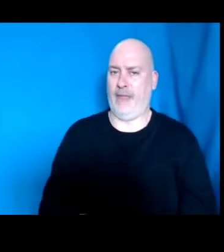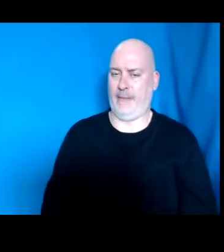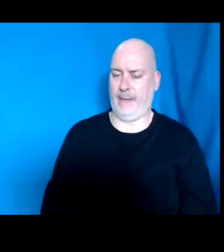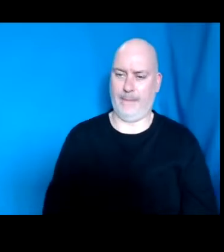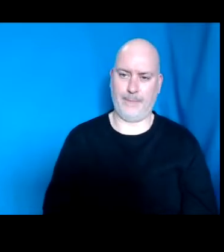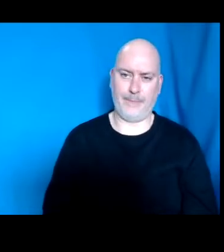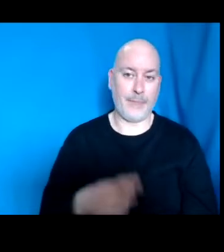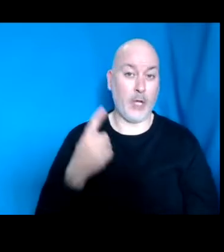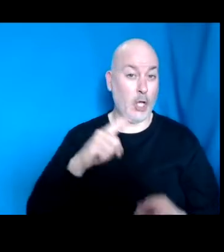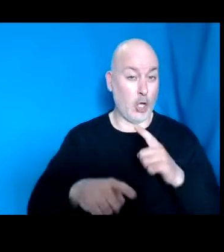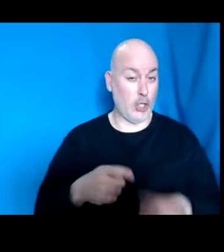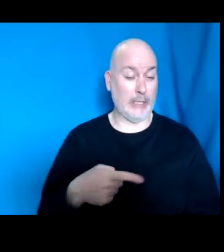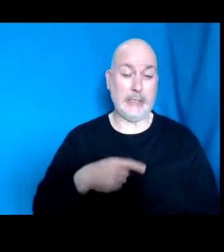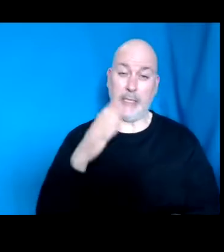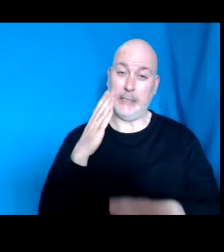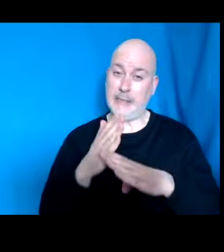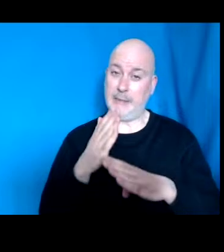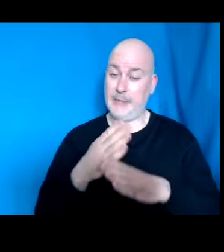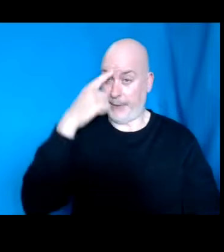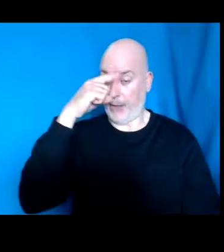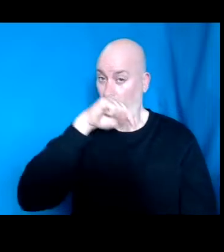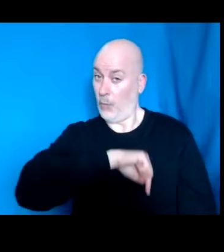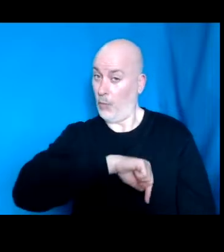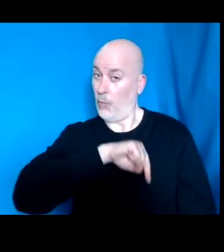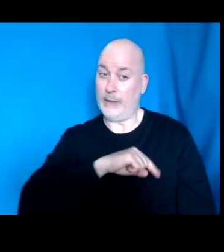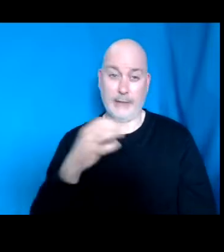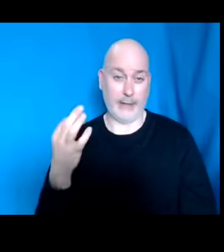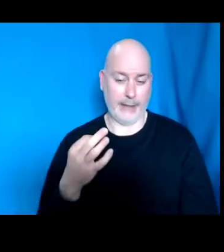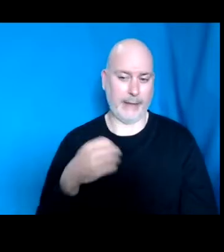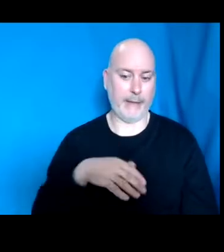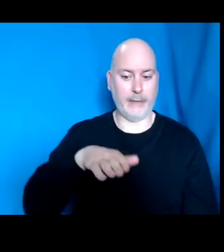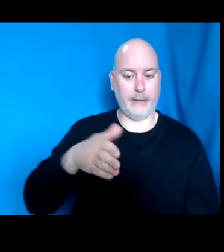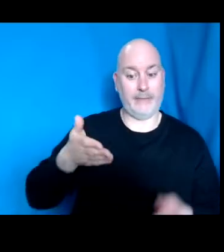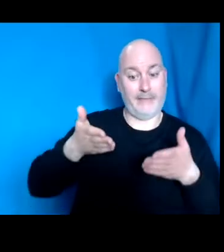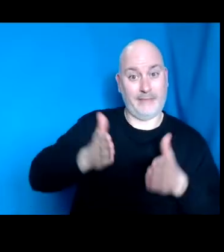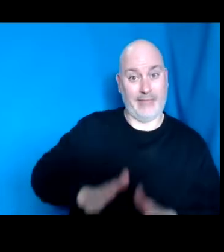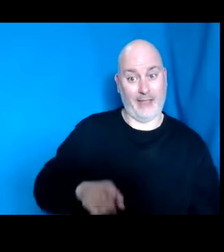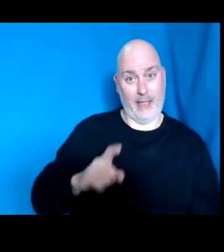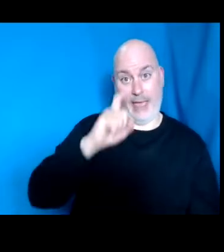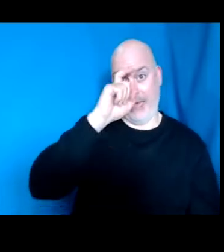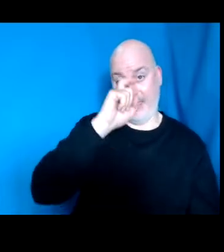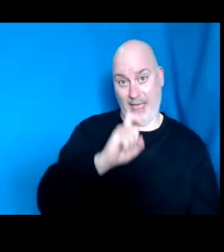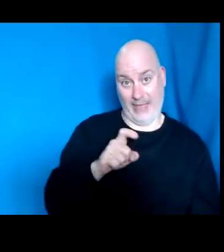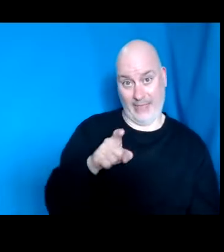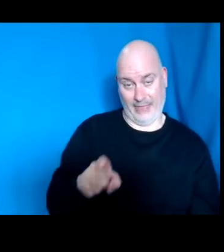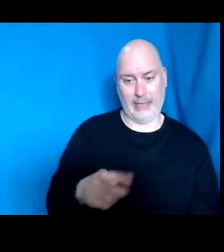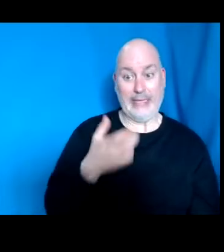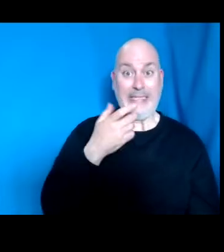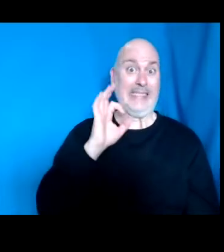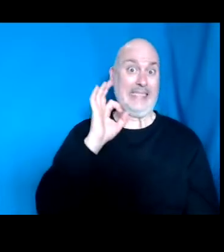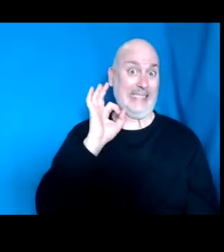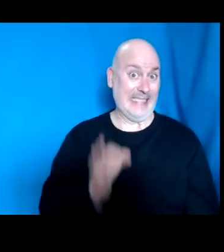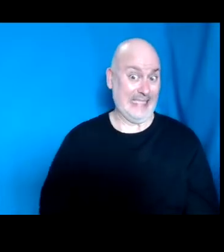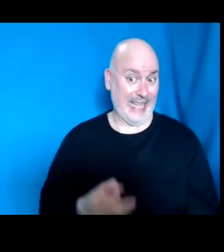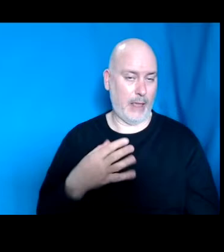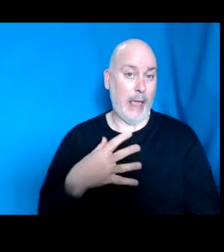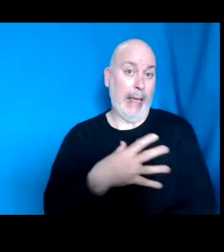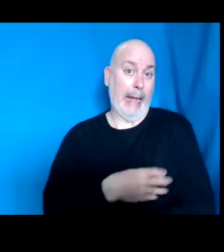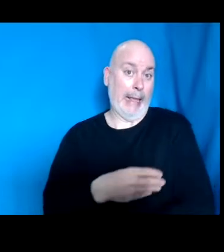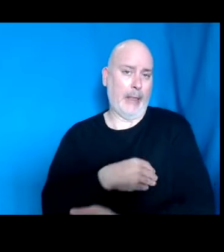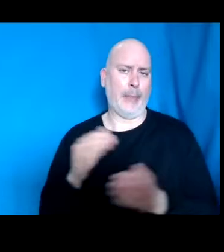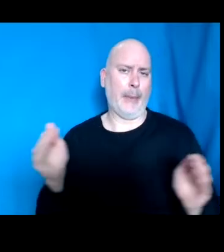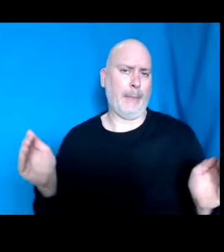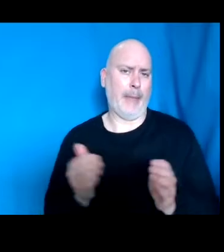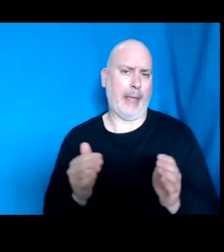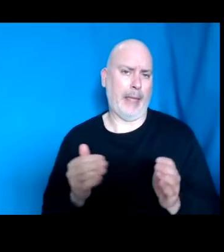tener en cuenta para valorar van a ser la edad del niño, sobre todo si el niño es un lactante pequeño por debajo de